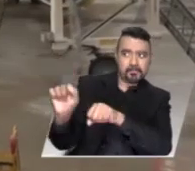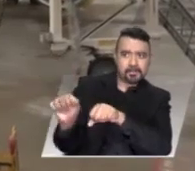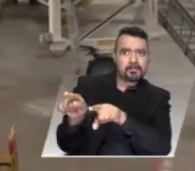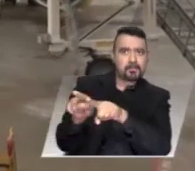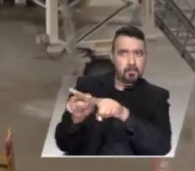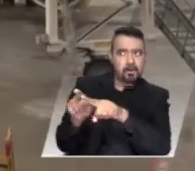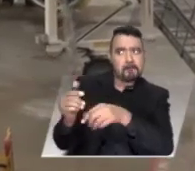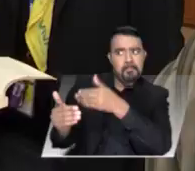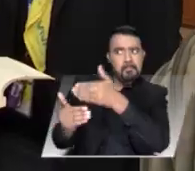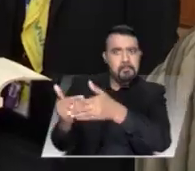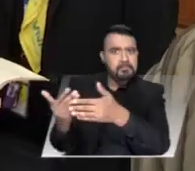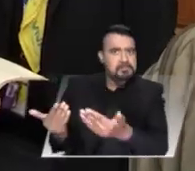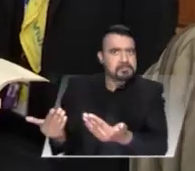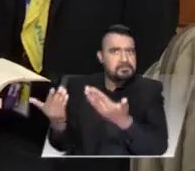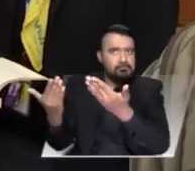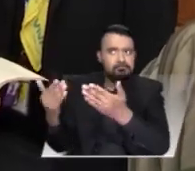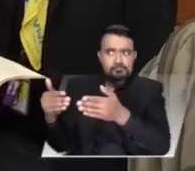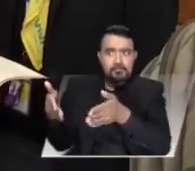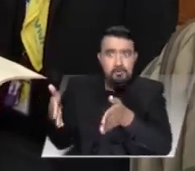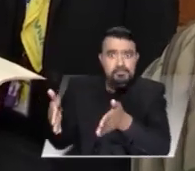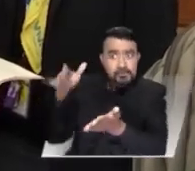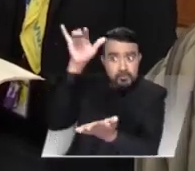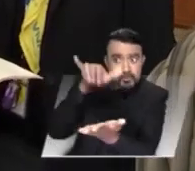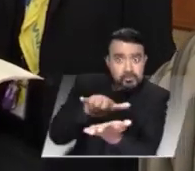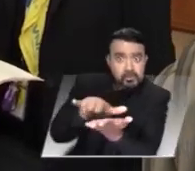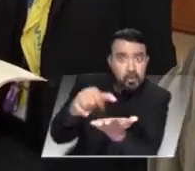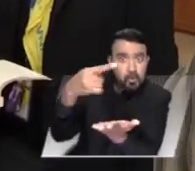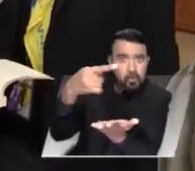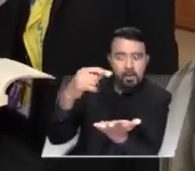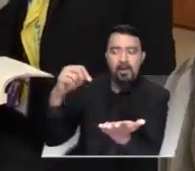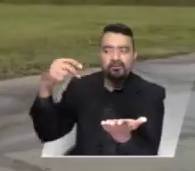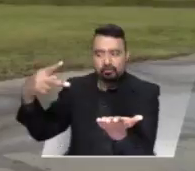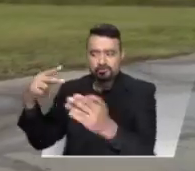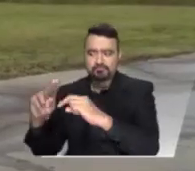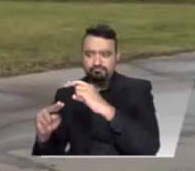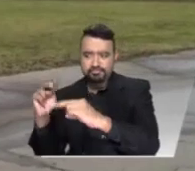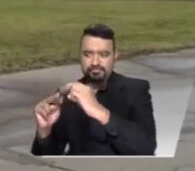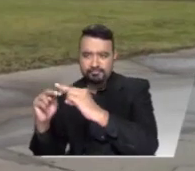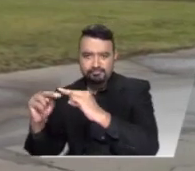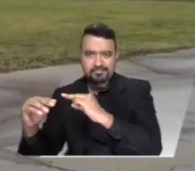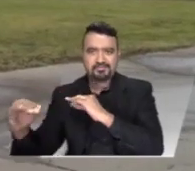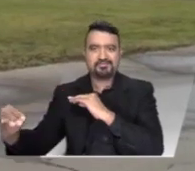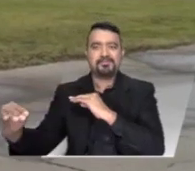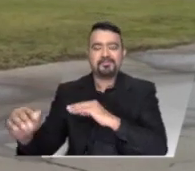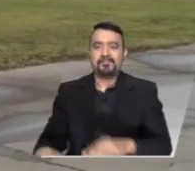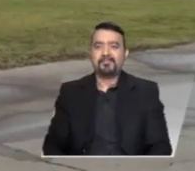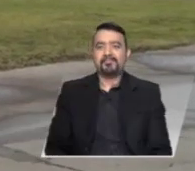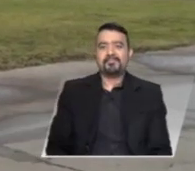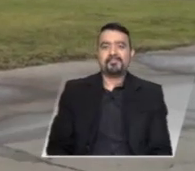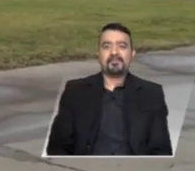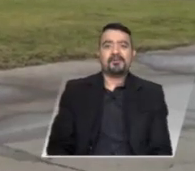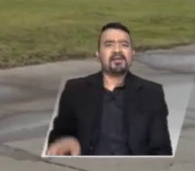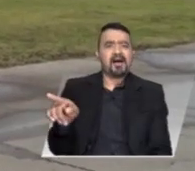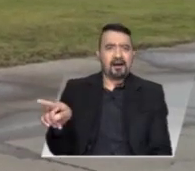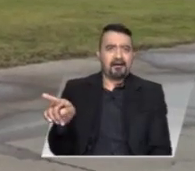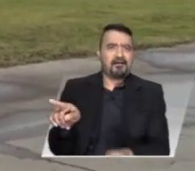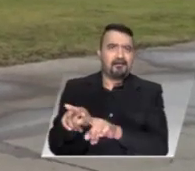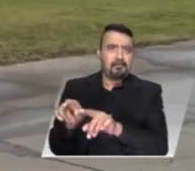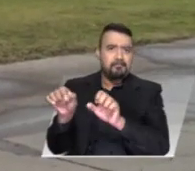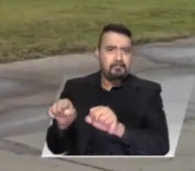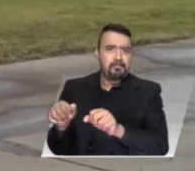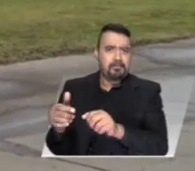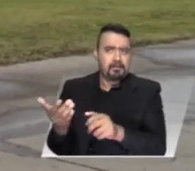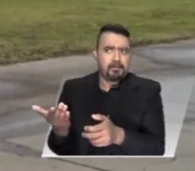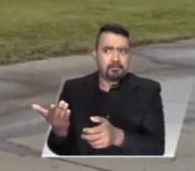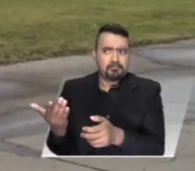zona aeroportuaria que impulse el desarrollo en varios niveles. En este proyecto está la ampliación de las capacidades